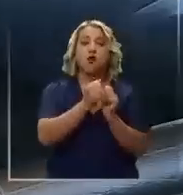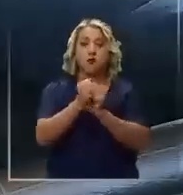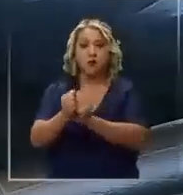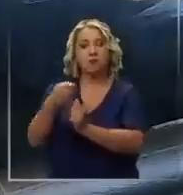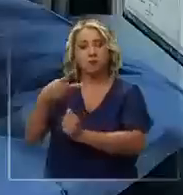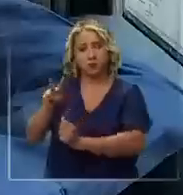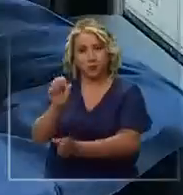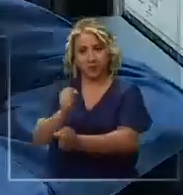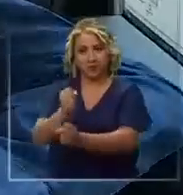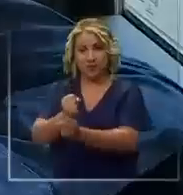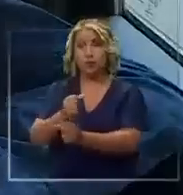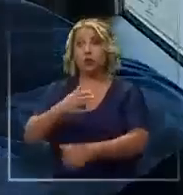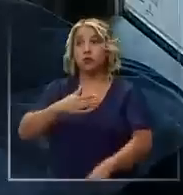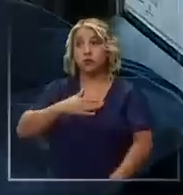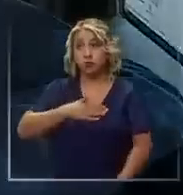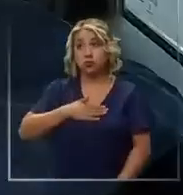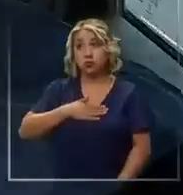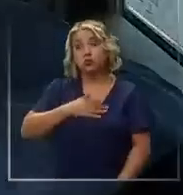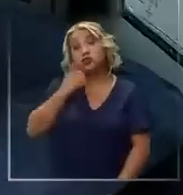su trabajo. Yo